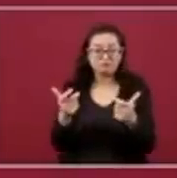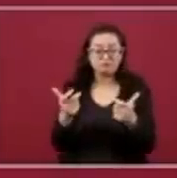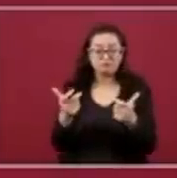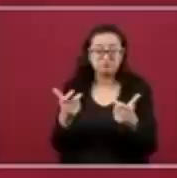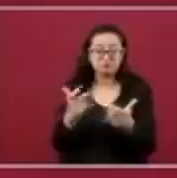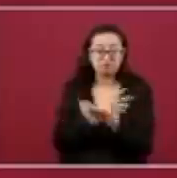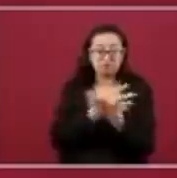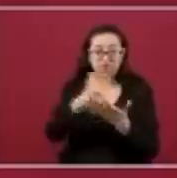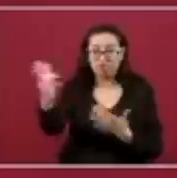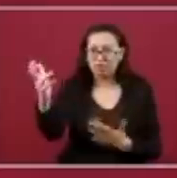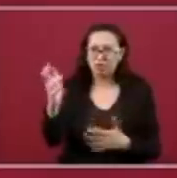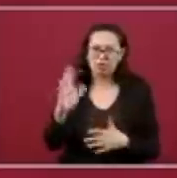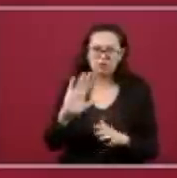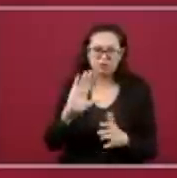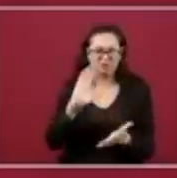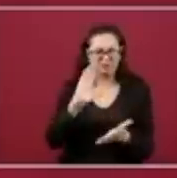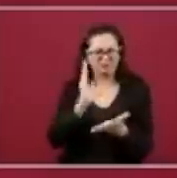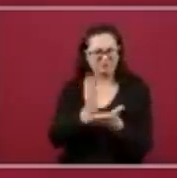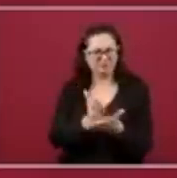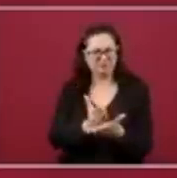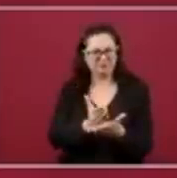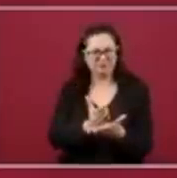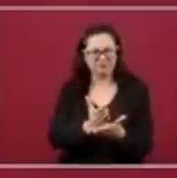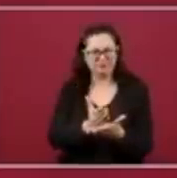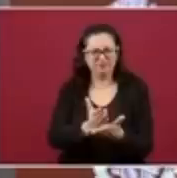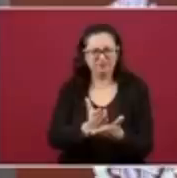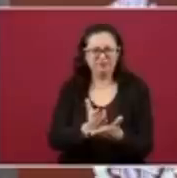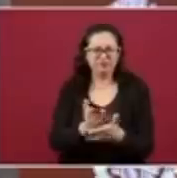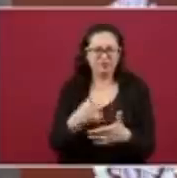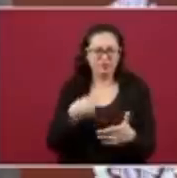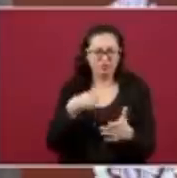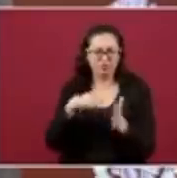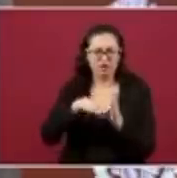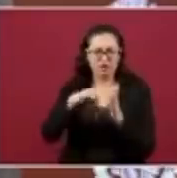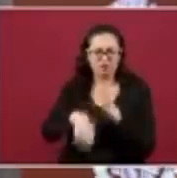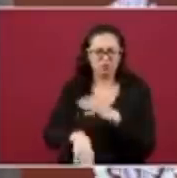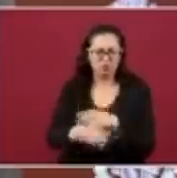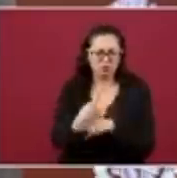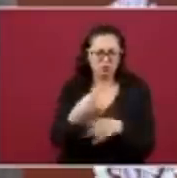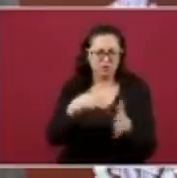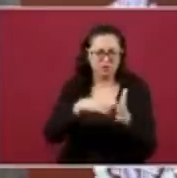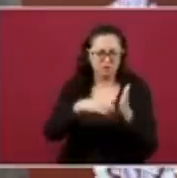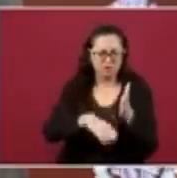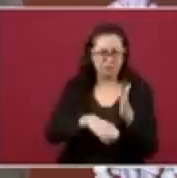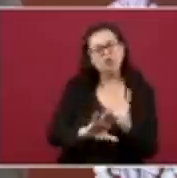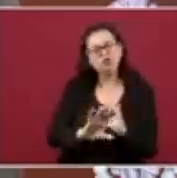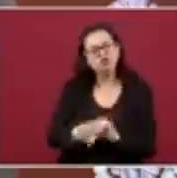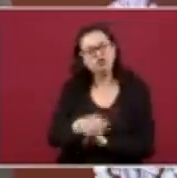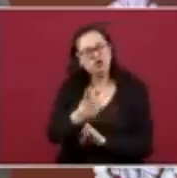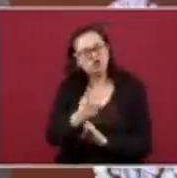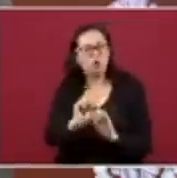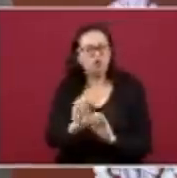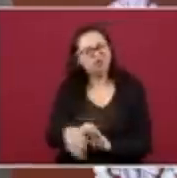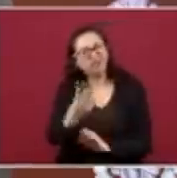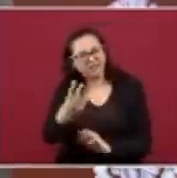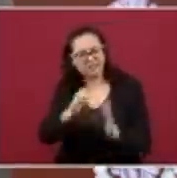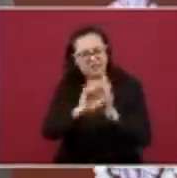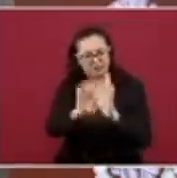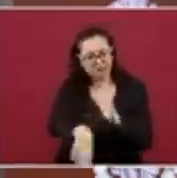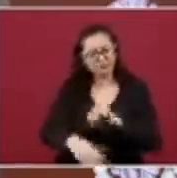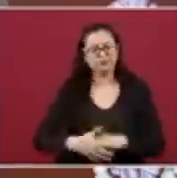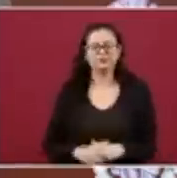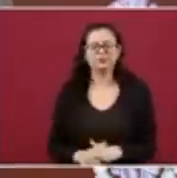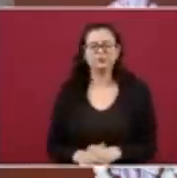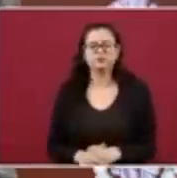Les voy a dar un ejemplo, dos ejemplos, y puede ser tres.